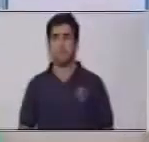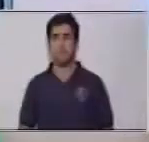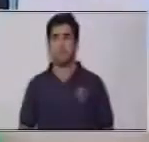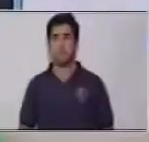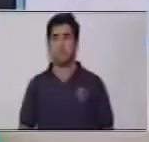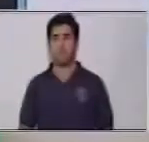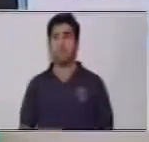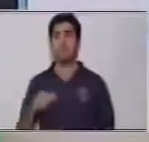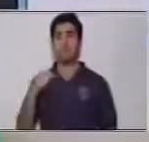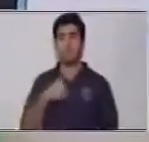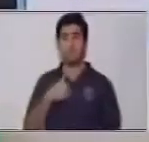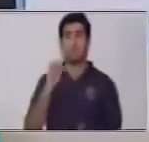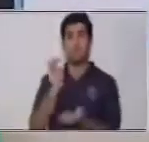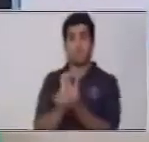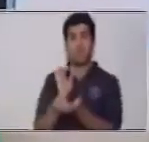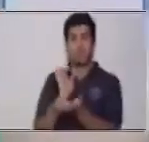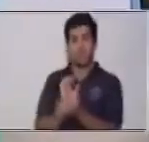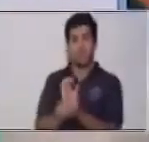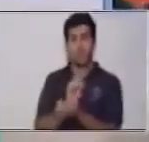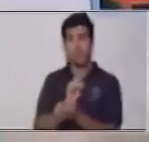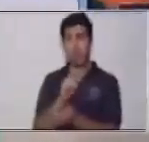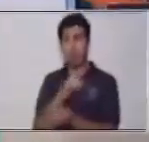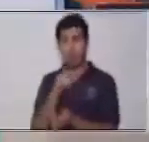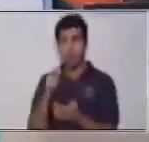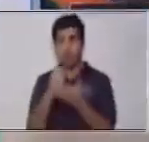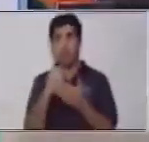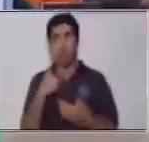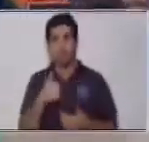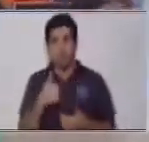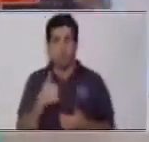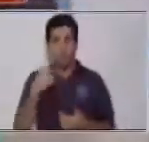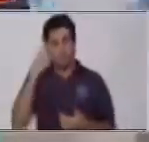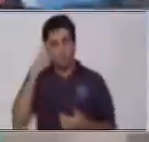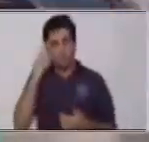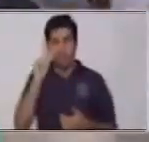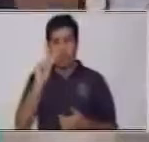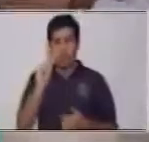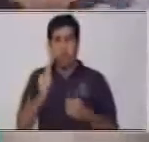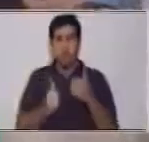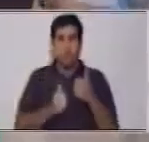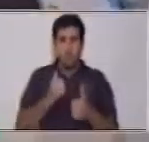Espero me ayuden en casa porque creo que me ha quedado alguna duda.